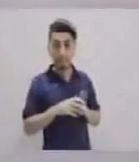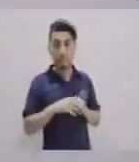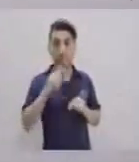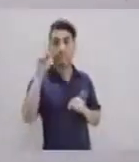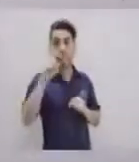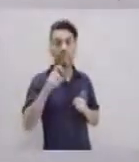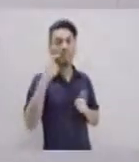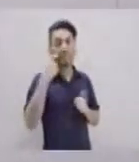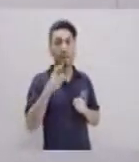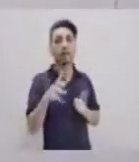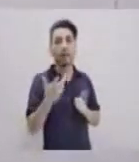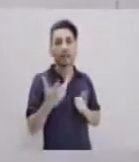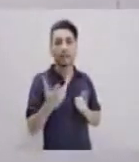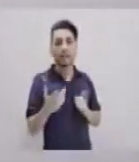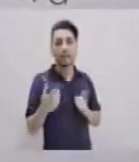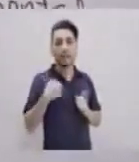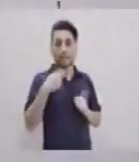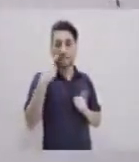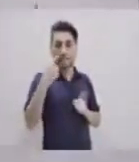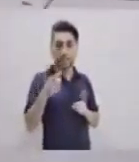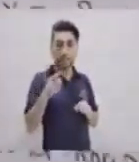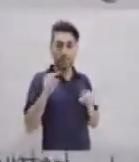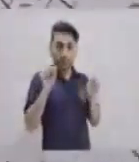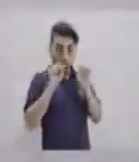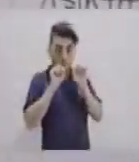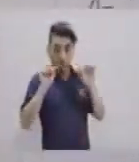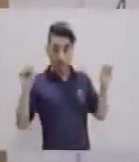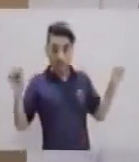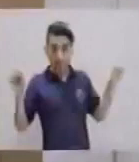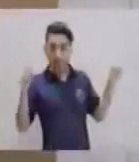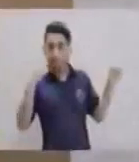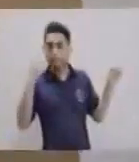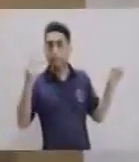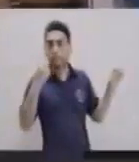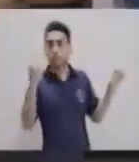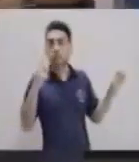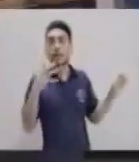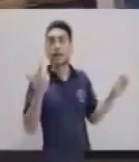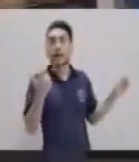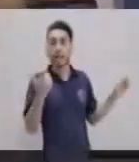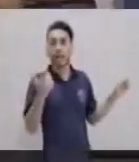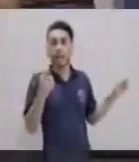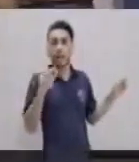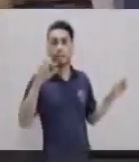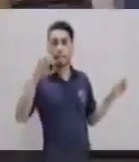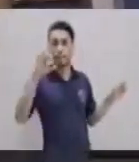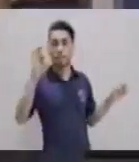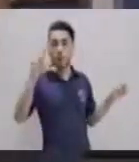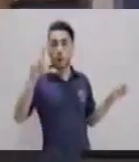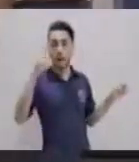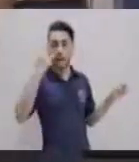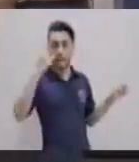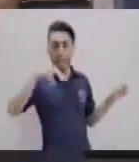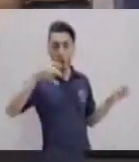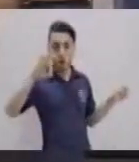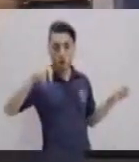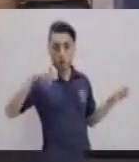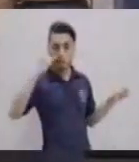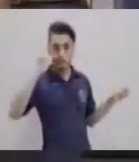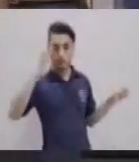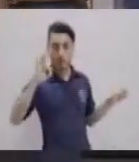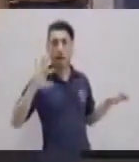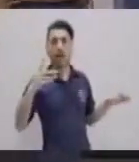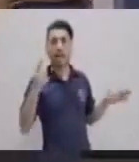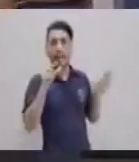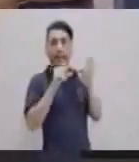hay que recordar que en el caso de las asíntotas horizontales hay que buscar los grados del polinomio. Ajá. En este caso el grado